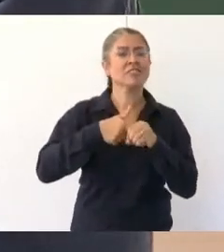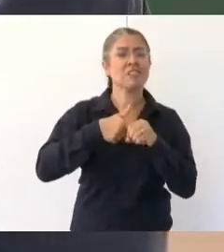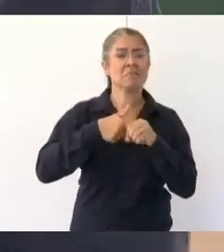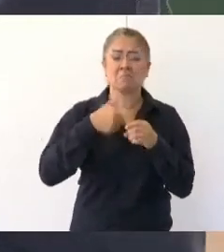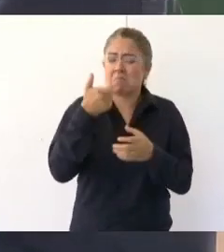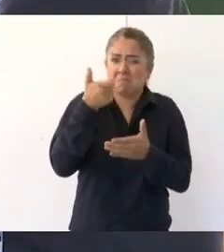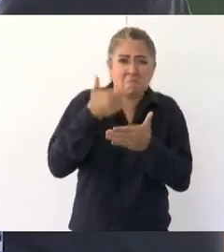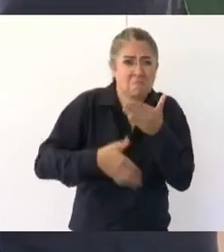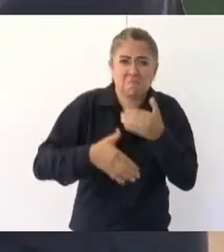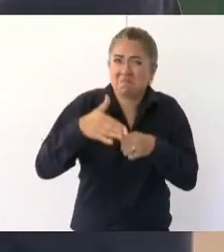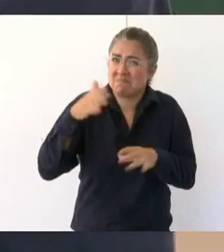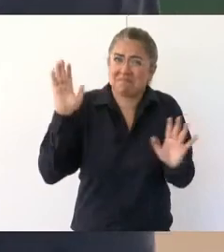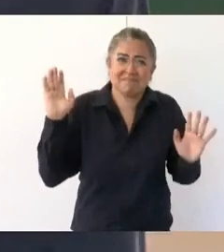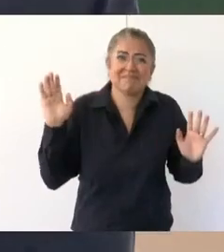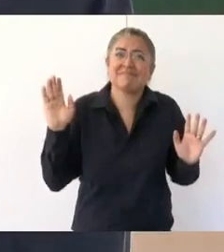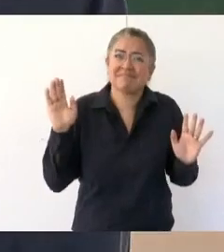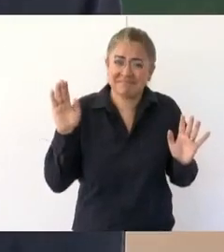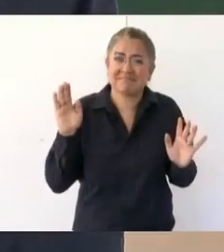la gasolina.